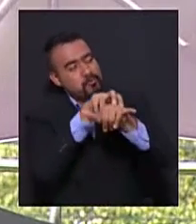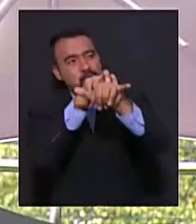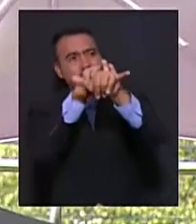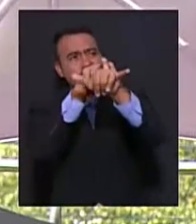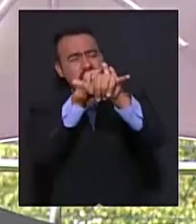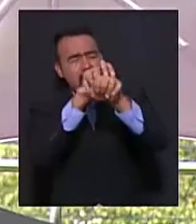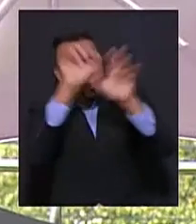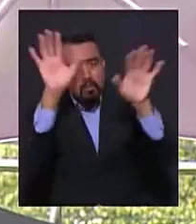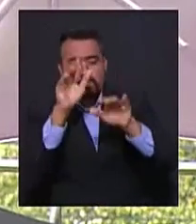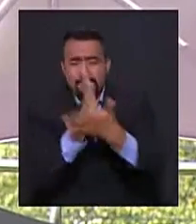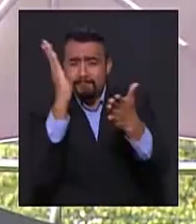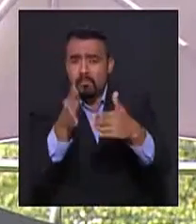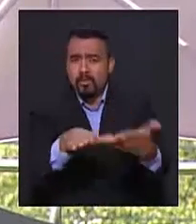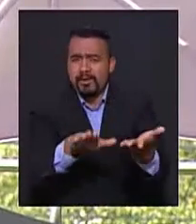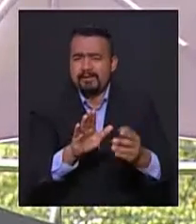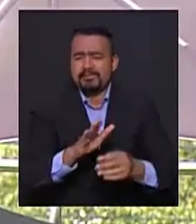que tuvieron que irse.